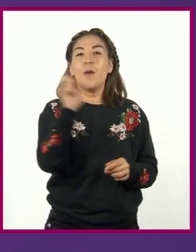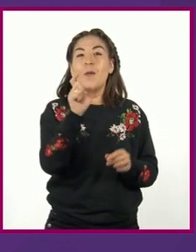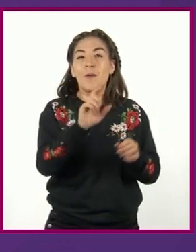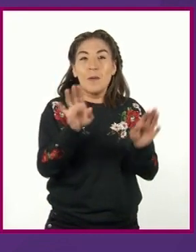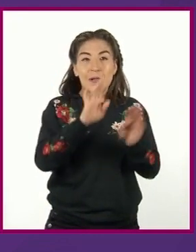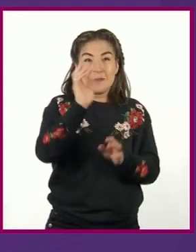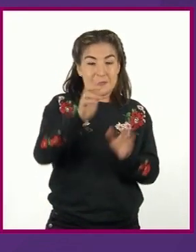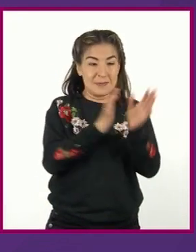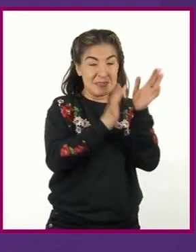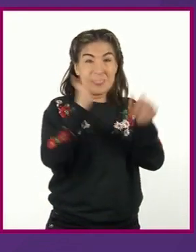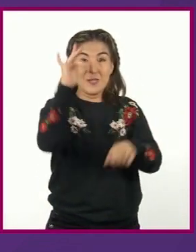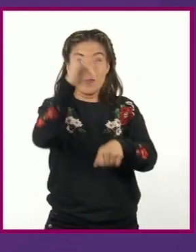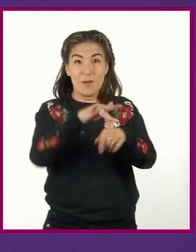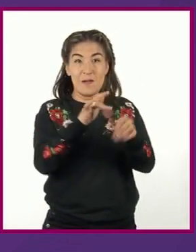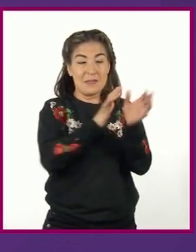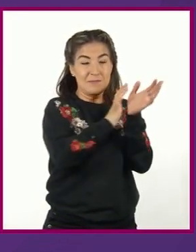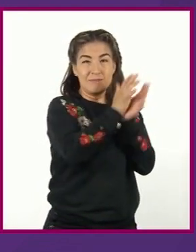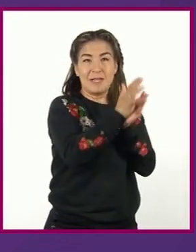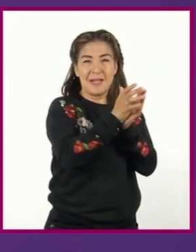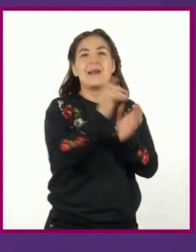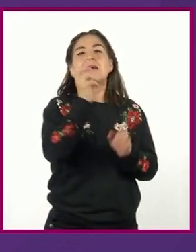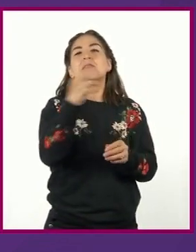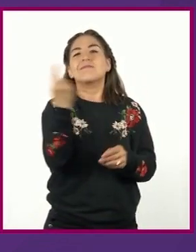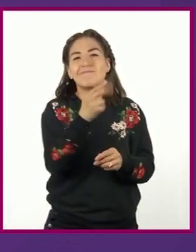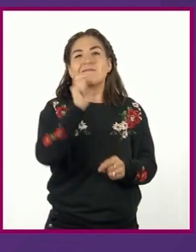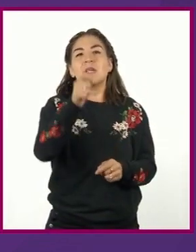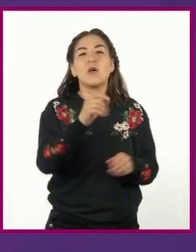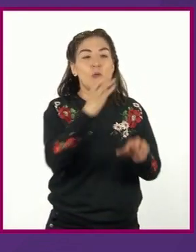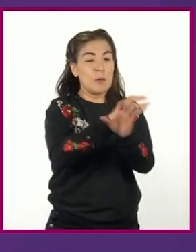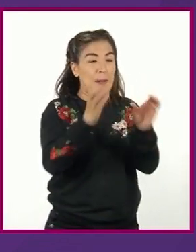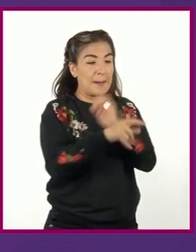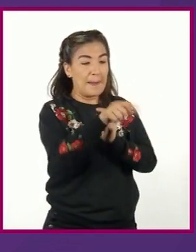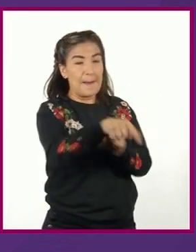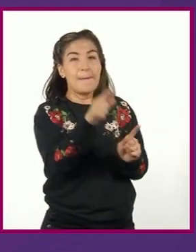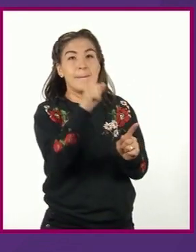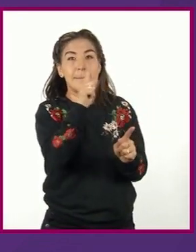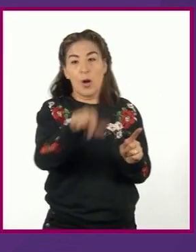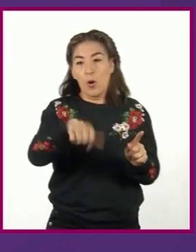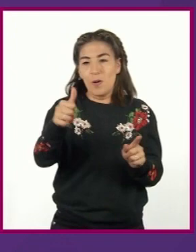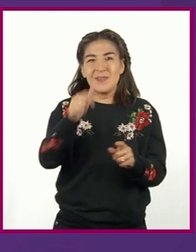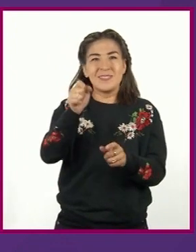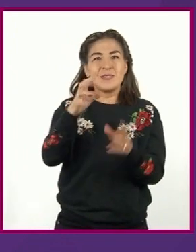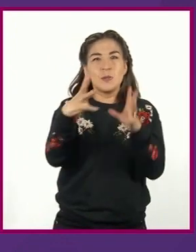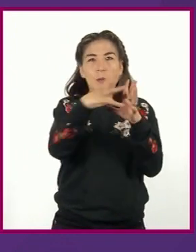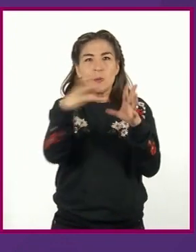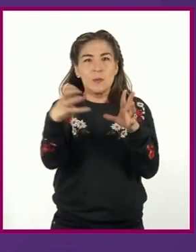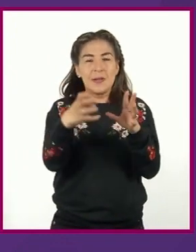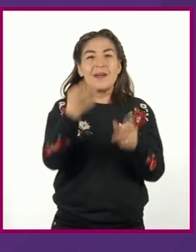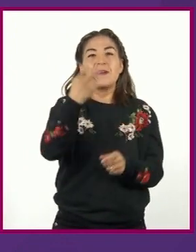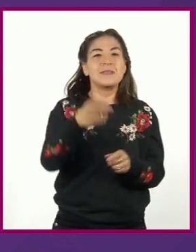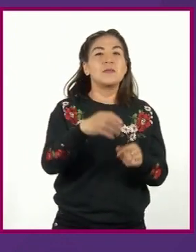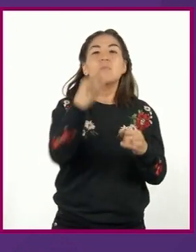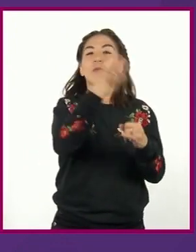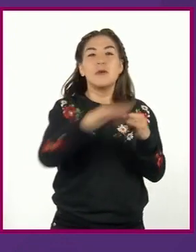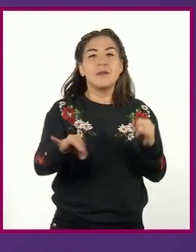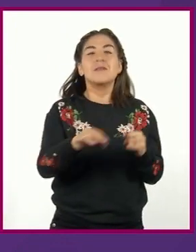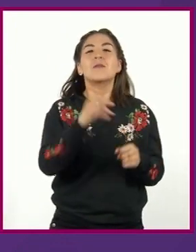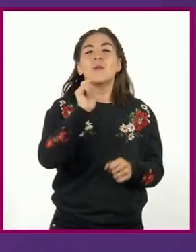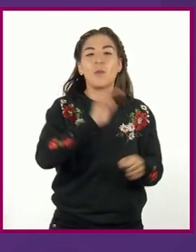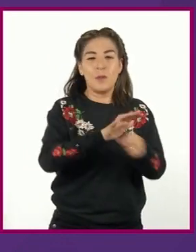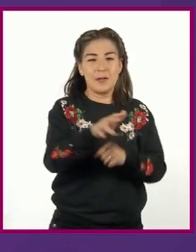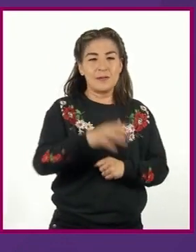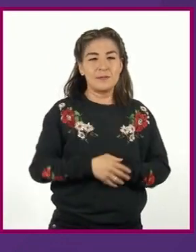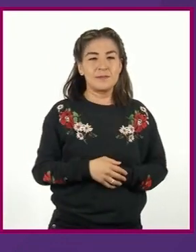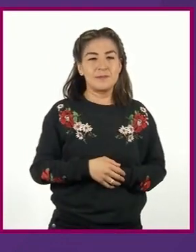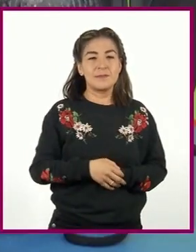por contacto es necesario poner un cuerpo neutro con uno electrizado. Este último transfiere cargas al